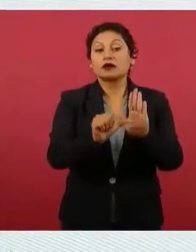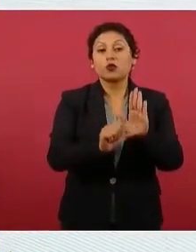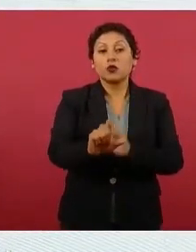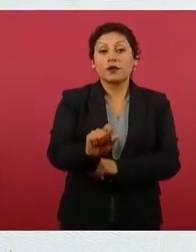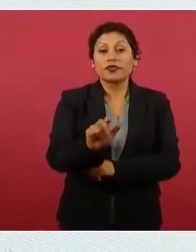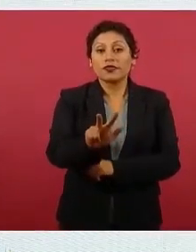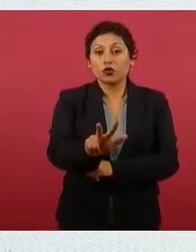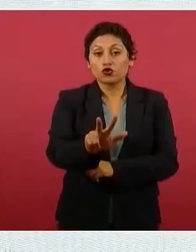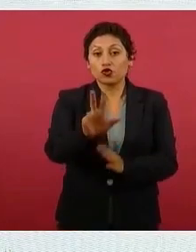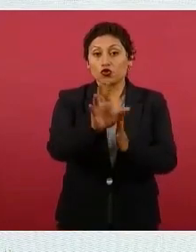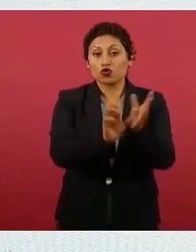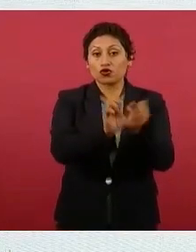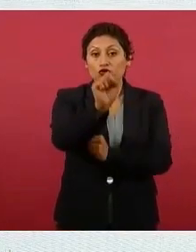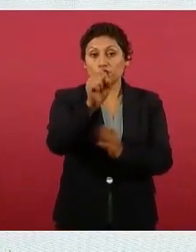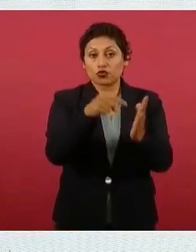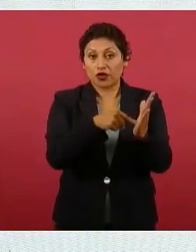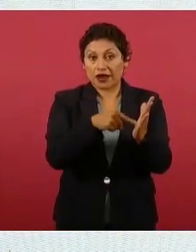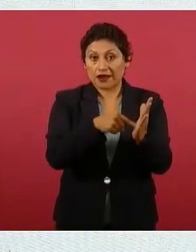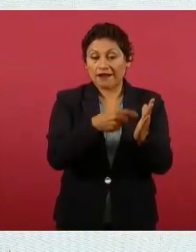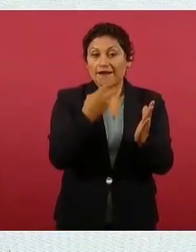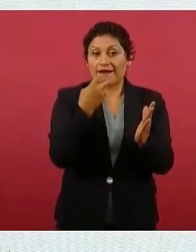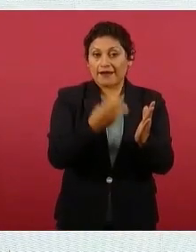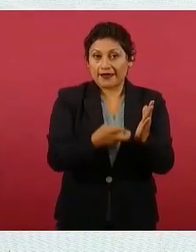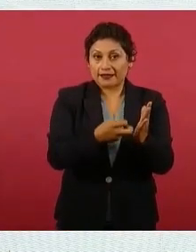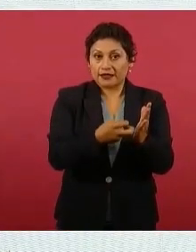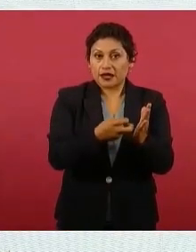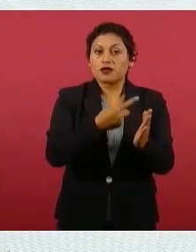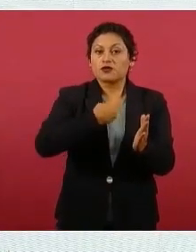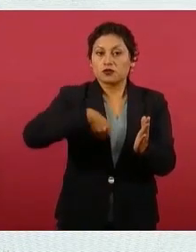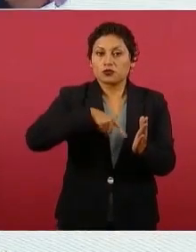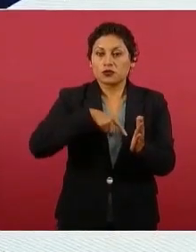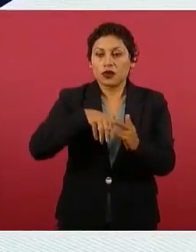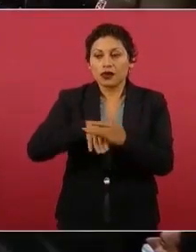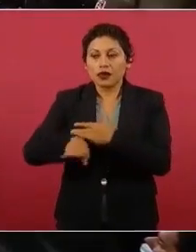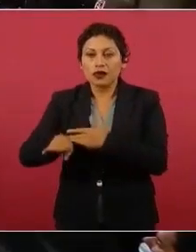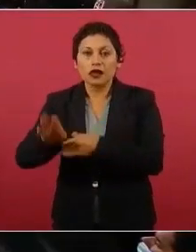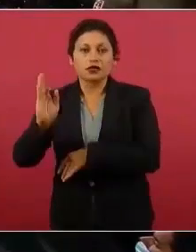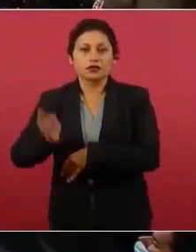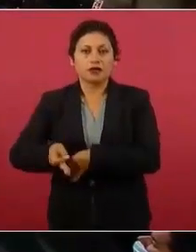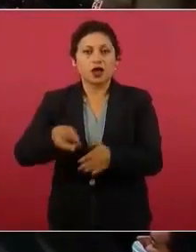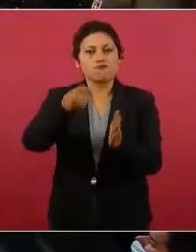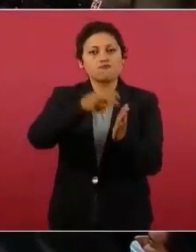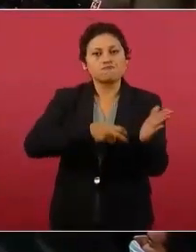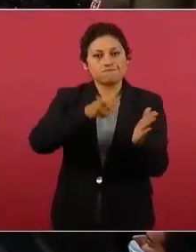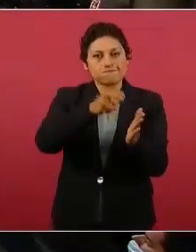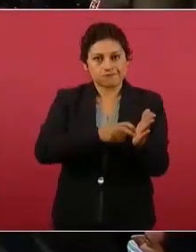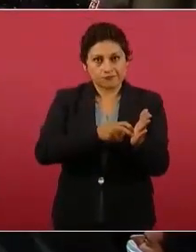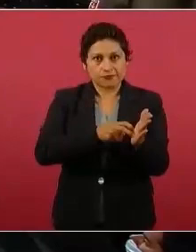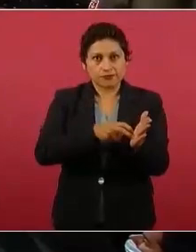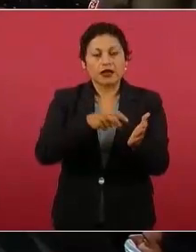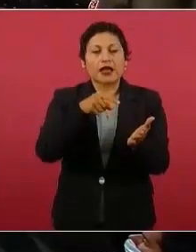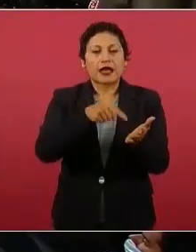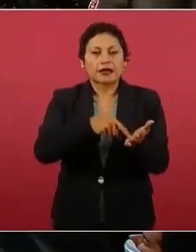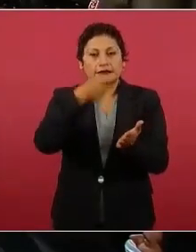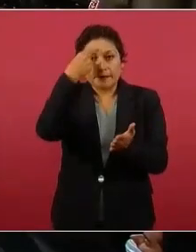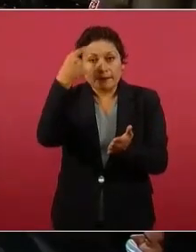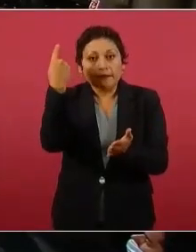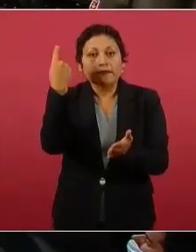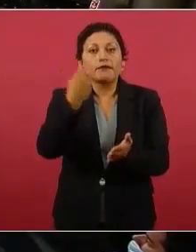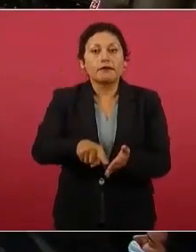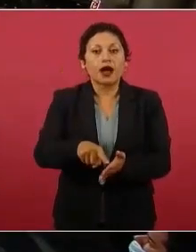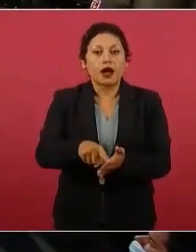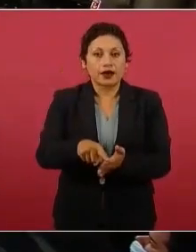prohíbe los monopolios y la condonación de impuestos.